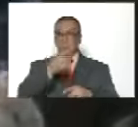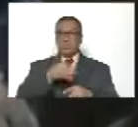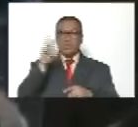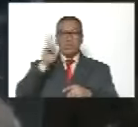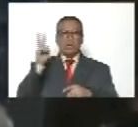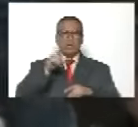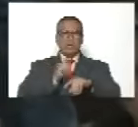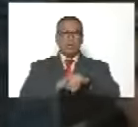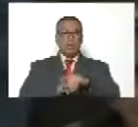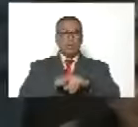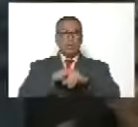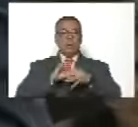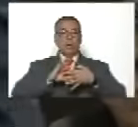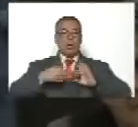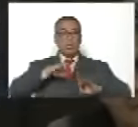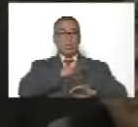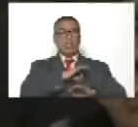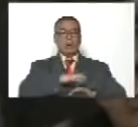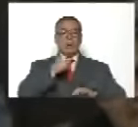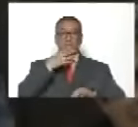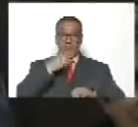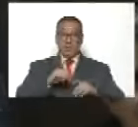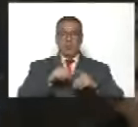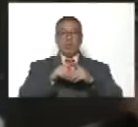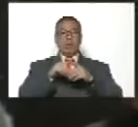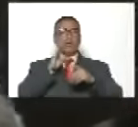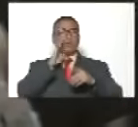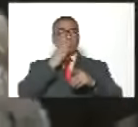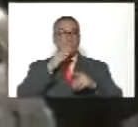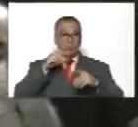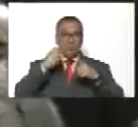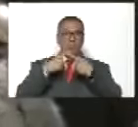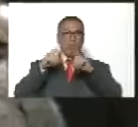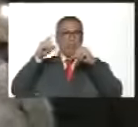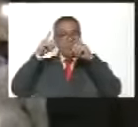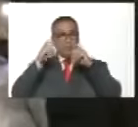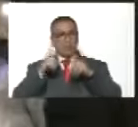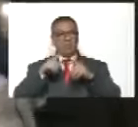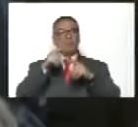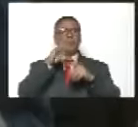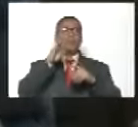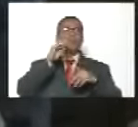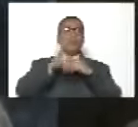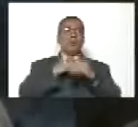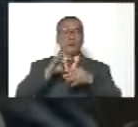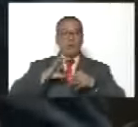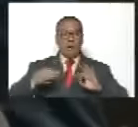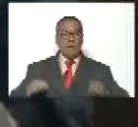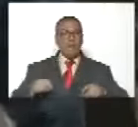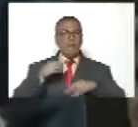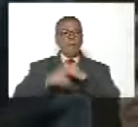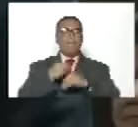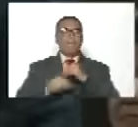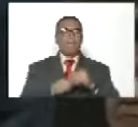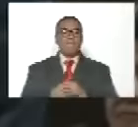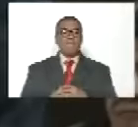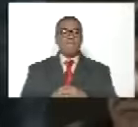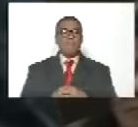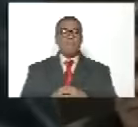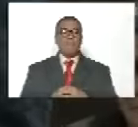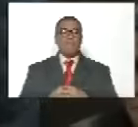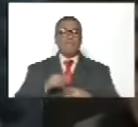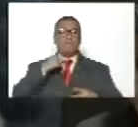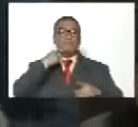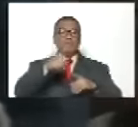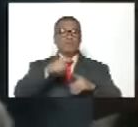en este momento en redes sociales, bien sea en X, bien sea en Instagram e incluso en TikTok, estas redes lo han convertido en una especie de